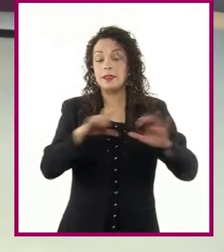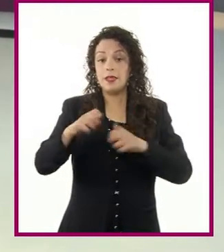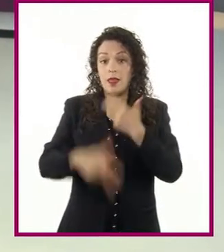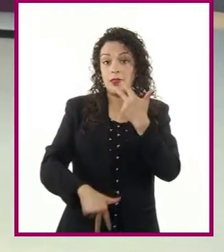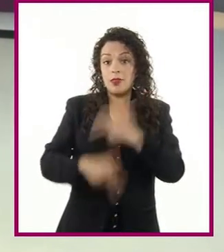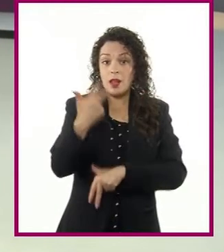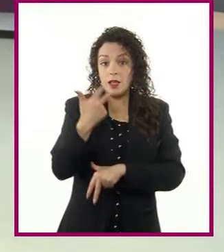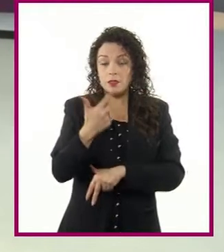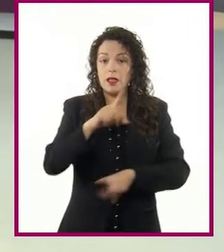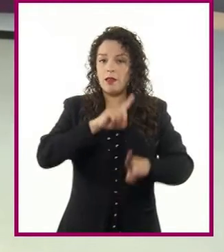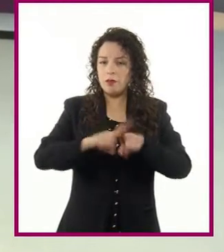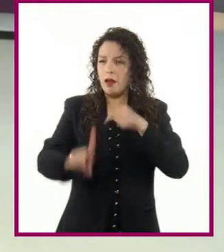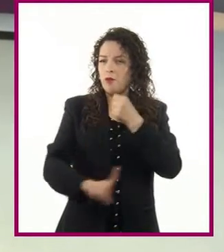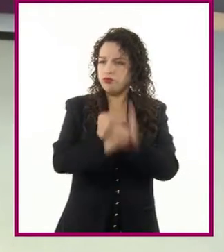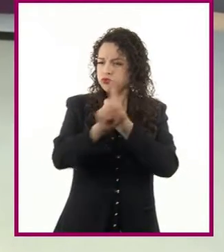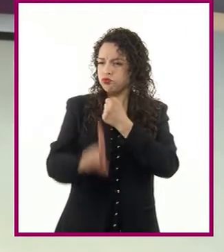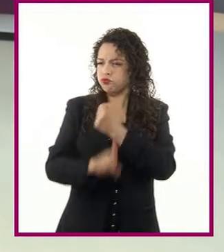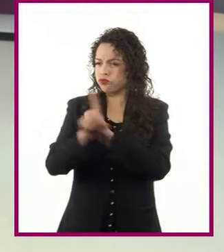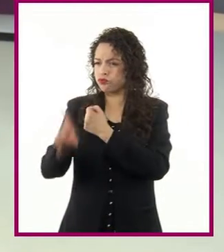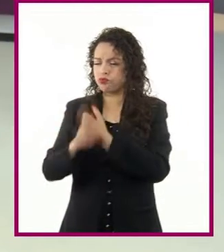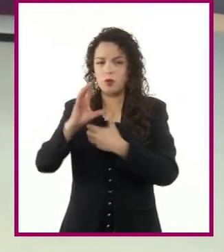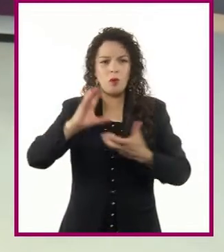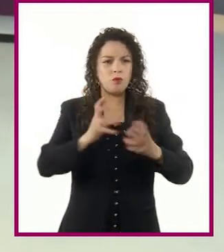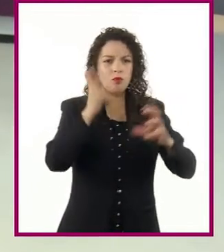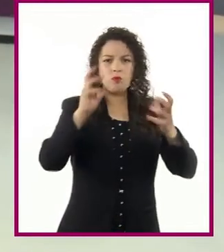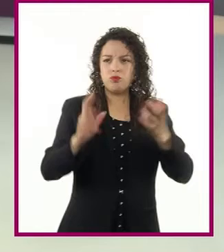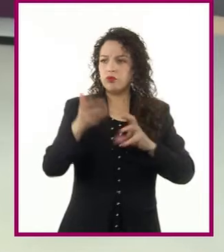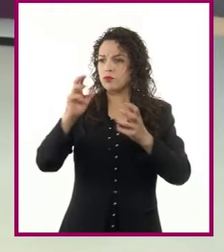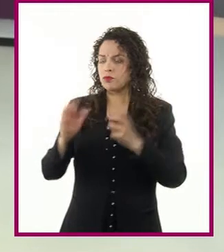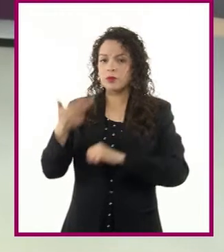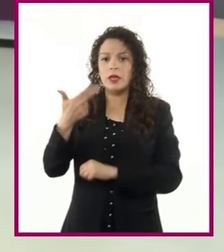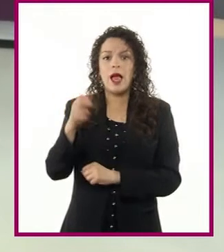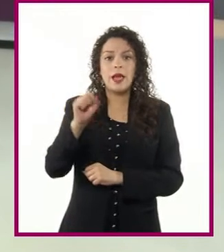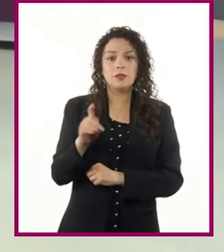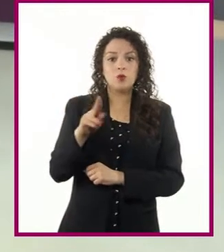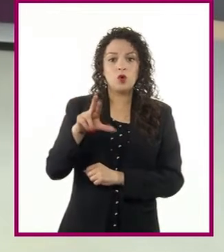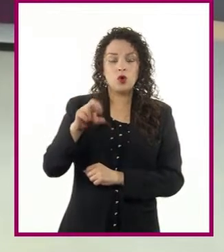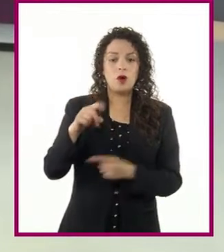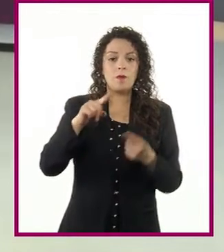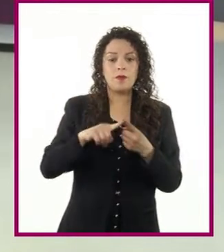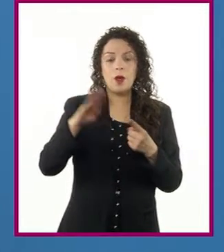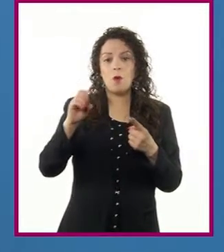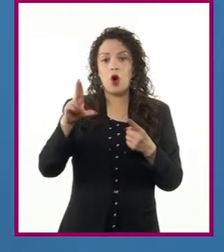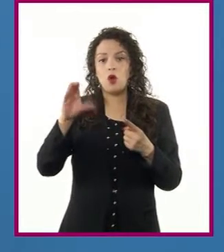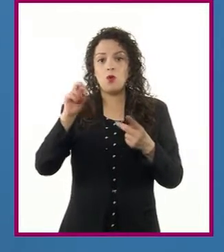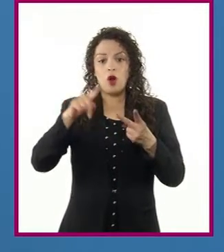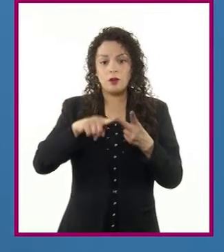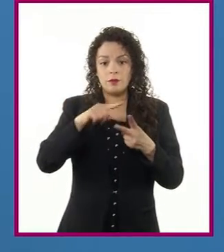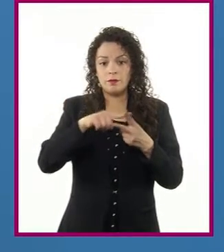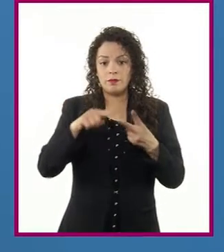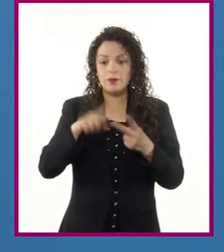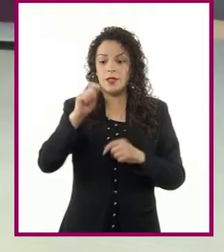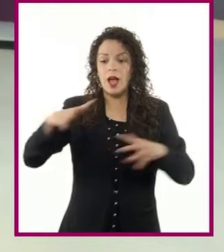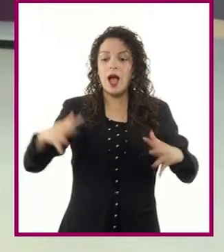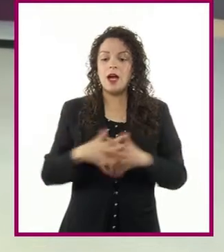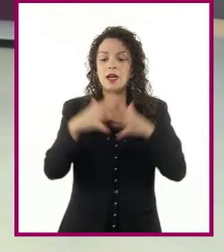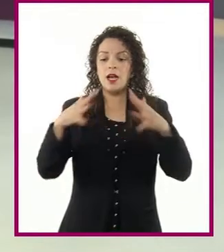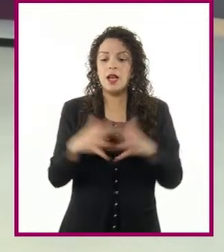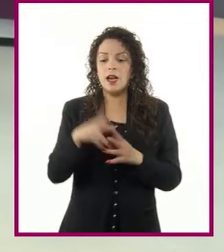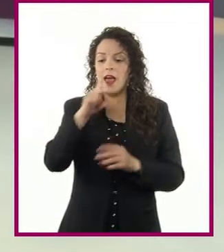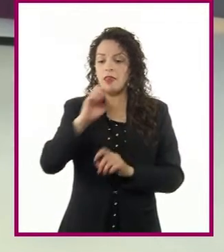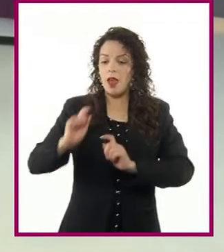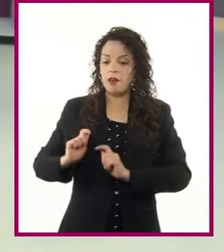una serie de conflictos entre la dinastía Habsburgo y la dinastía Borbón, denominada como Guerra de